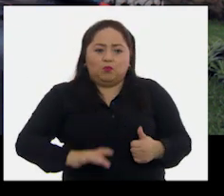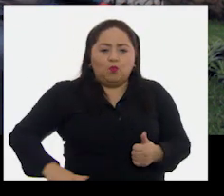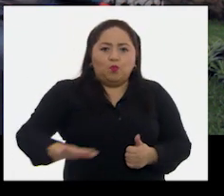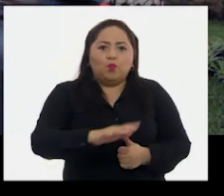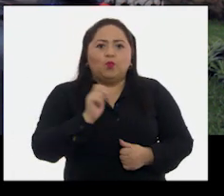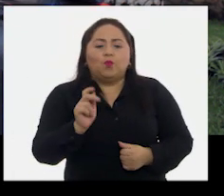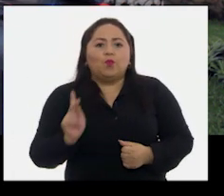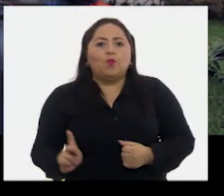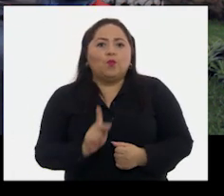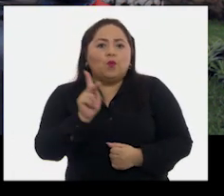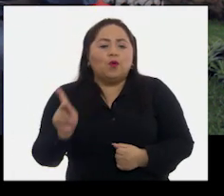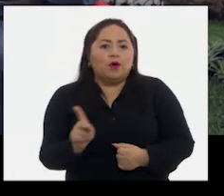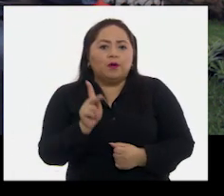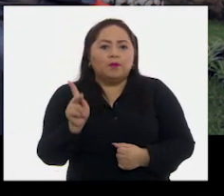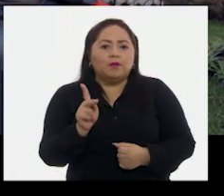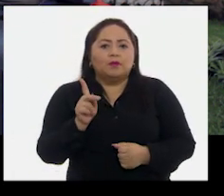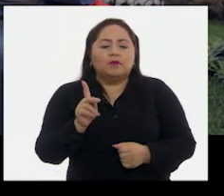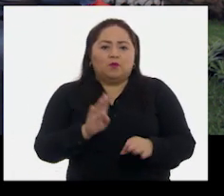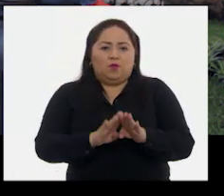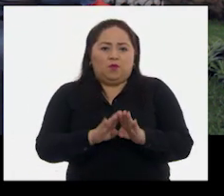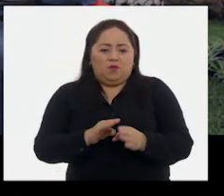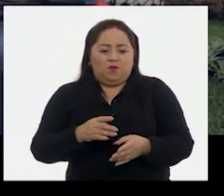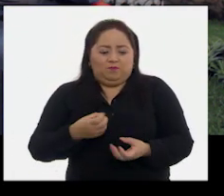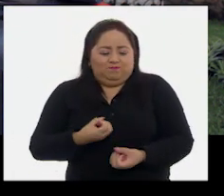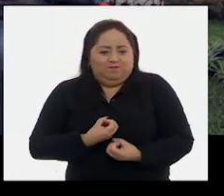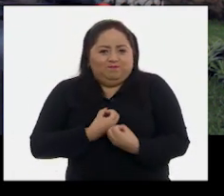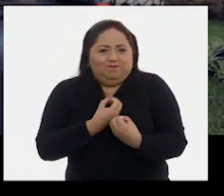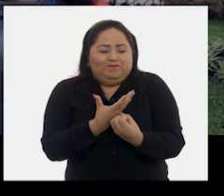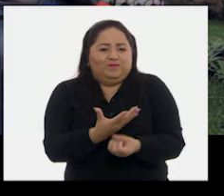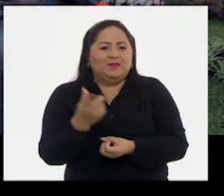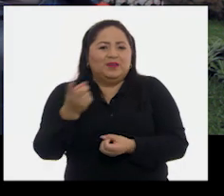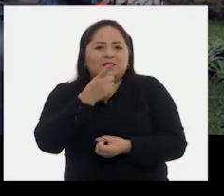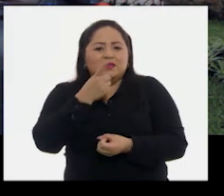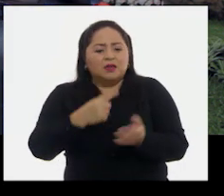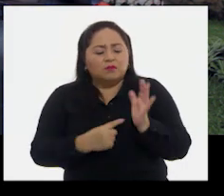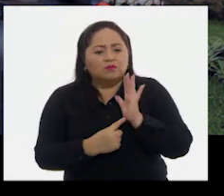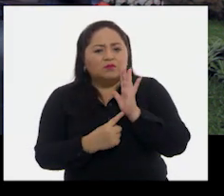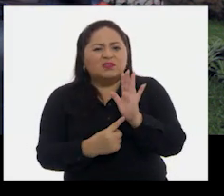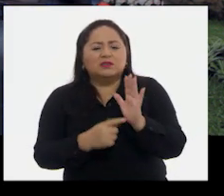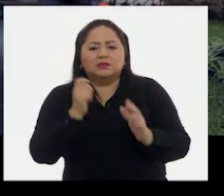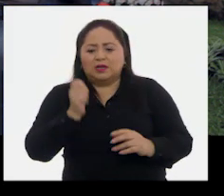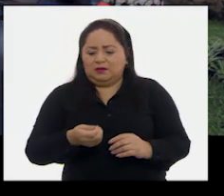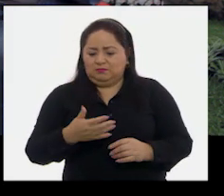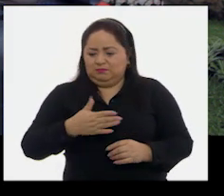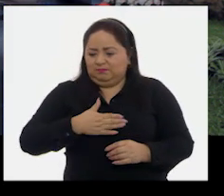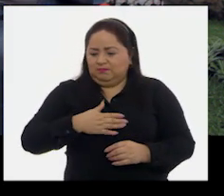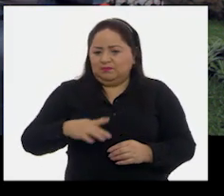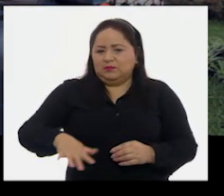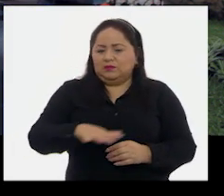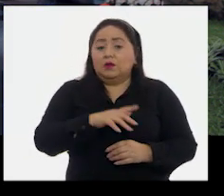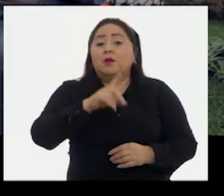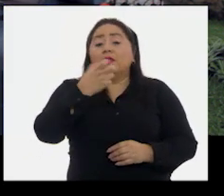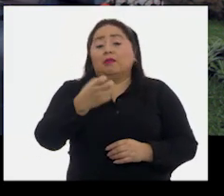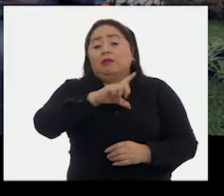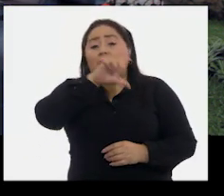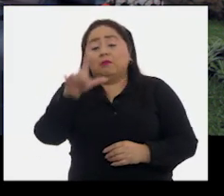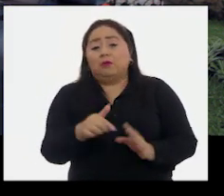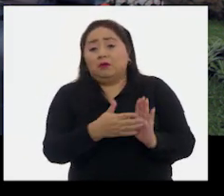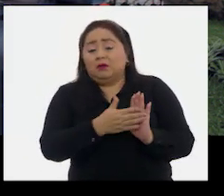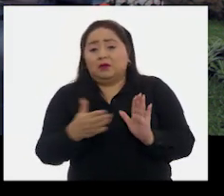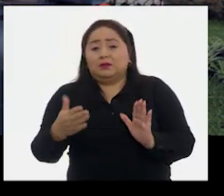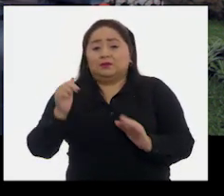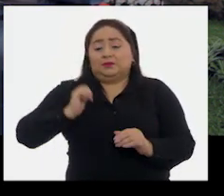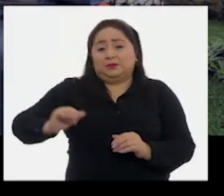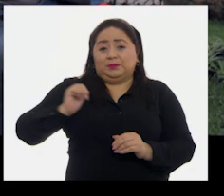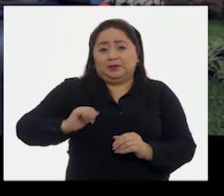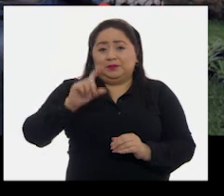que en su expresión artística está demostrando lo que es, ¿no? Y entonces, en la